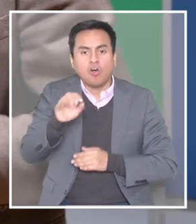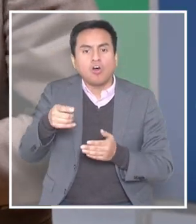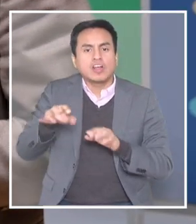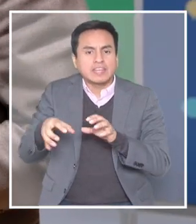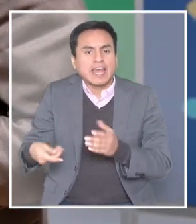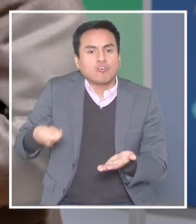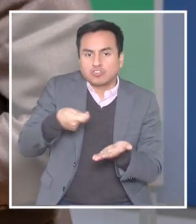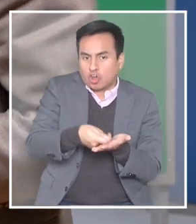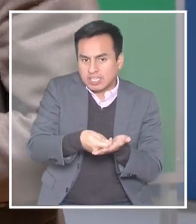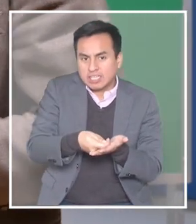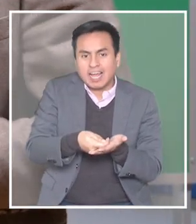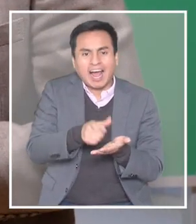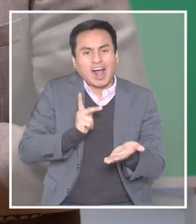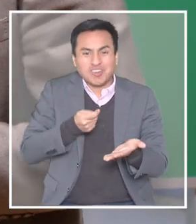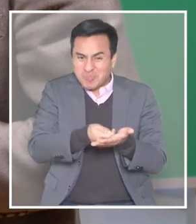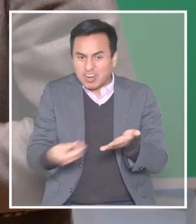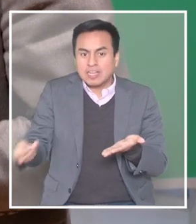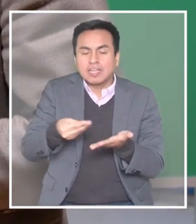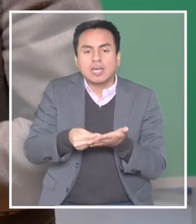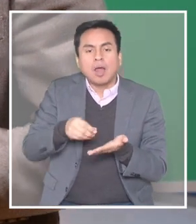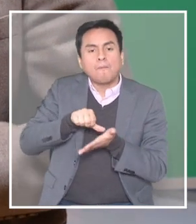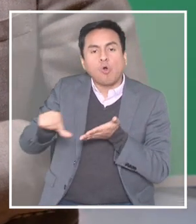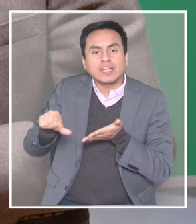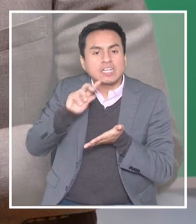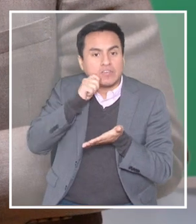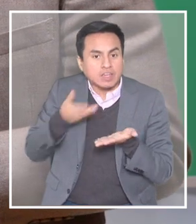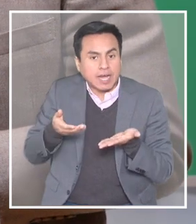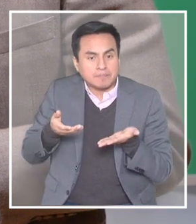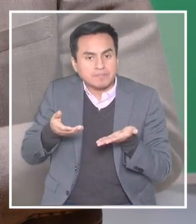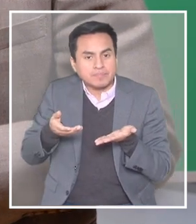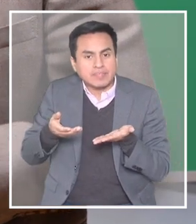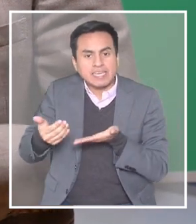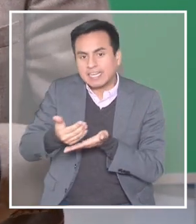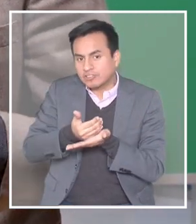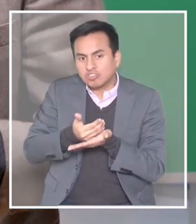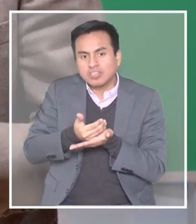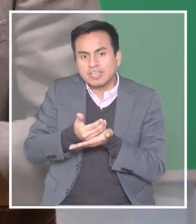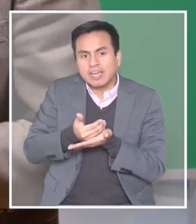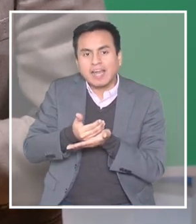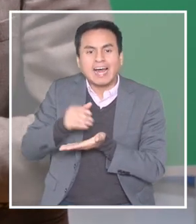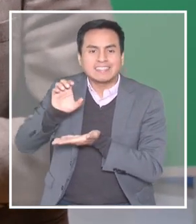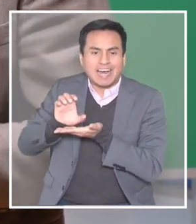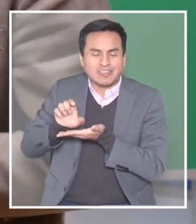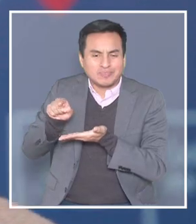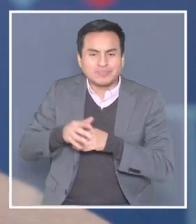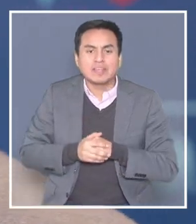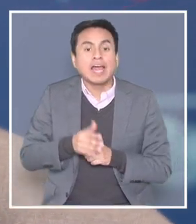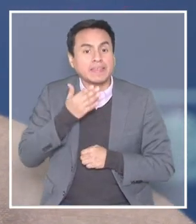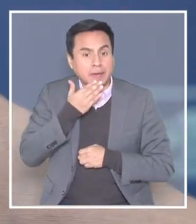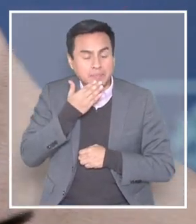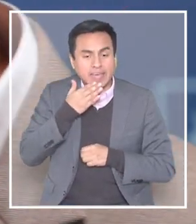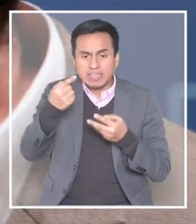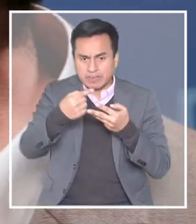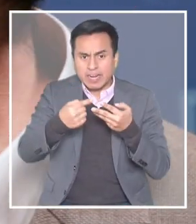hacer devoluciones. Las devoluciones llegan a los consumidores, las multas son de ingresos que tienen que ir al Estado. Y a su